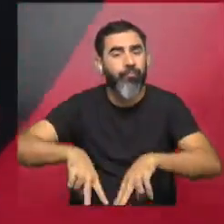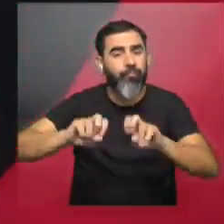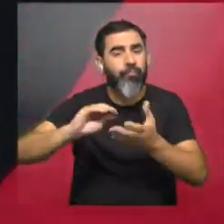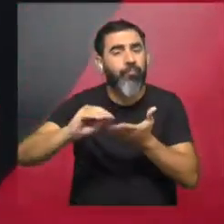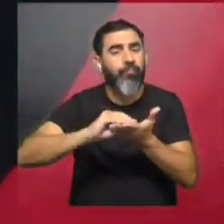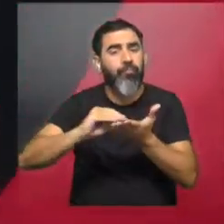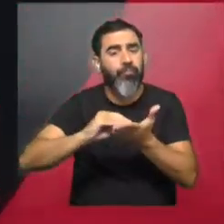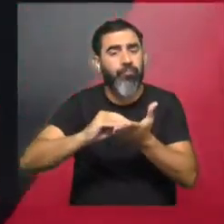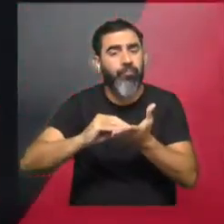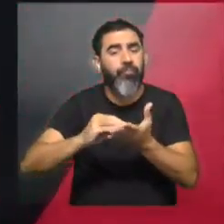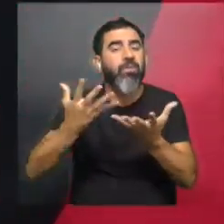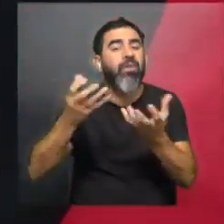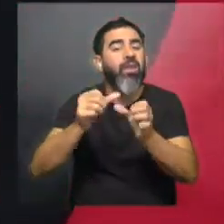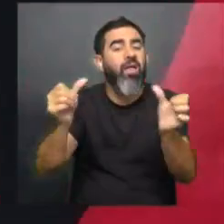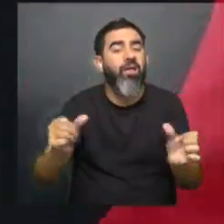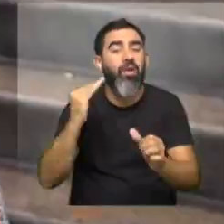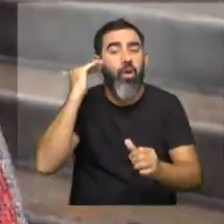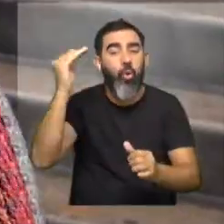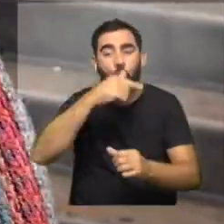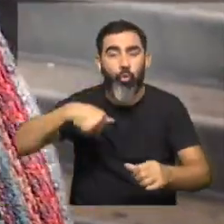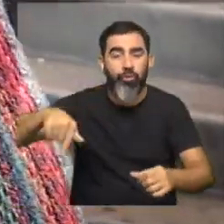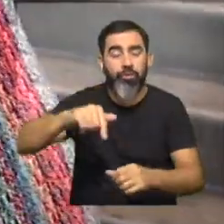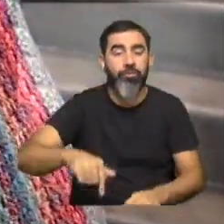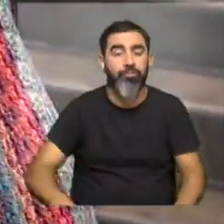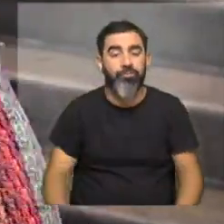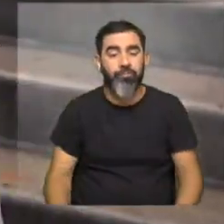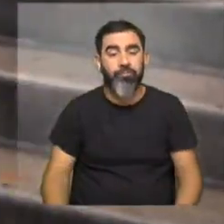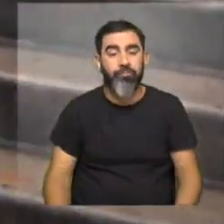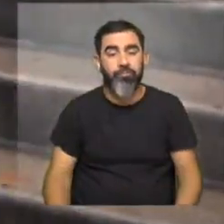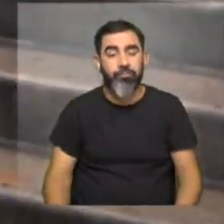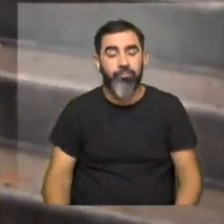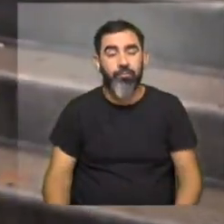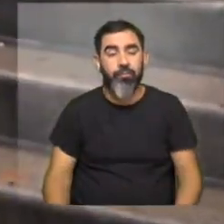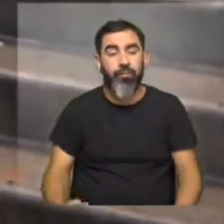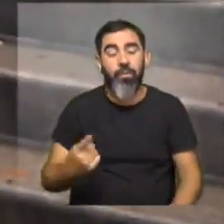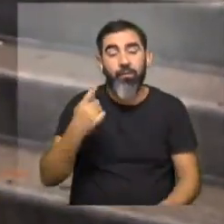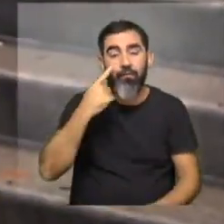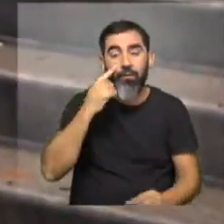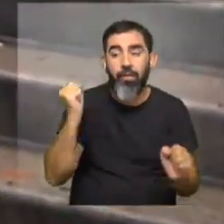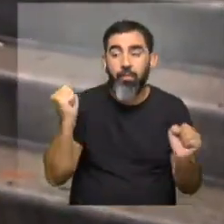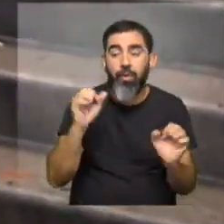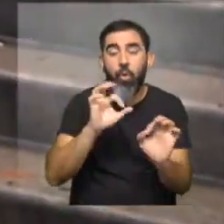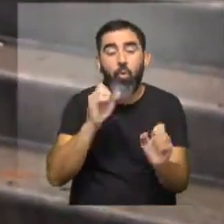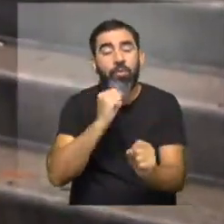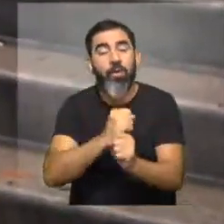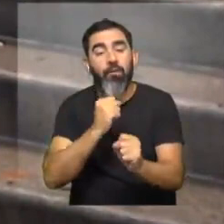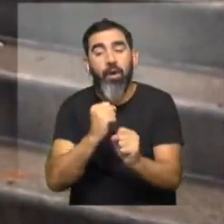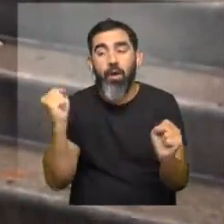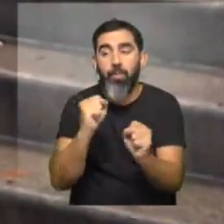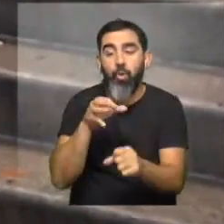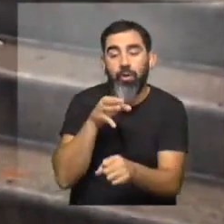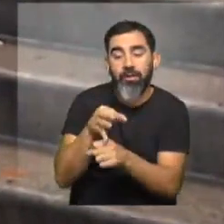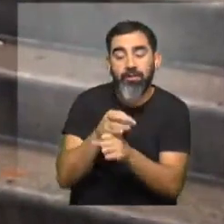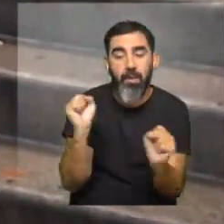administrativa que se nos quiere hacer a los docentes. Y creo que vivir con miedo o trabajar con miedo o dar clase con